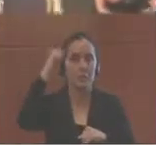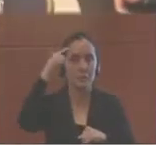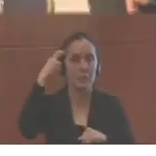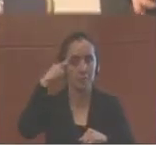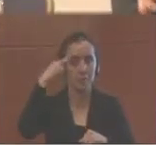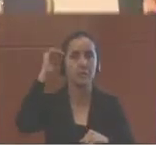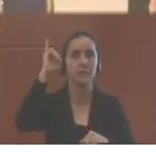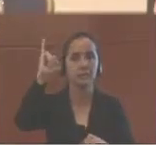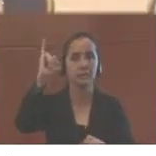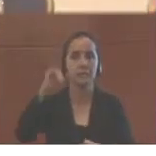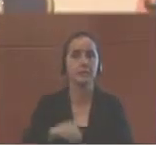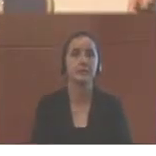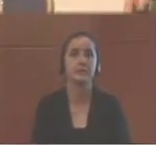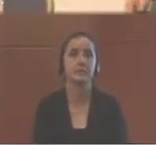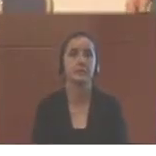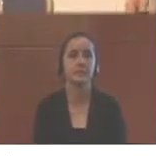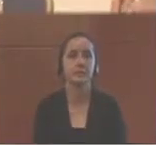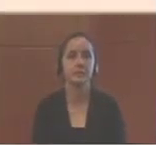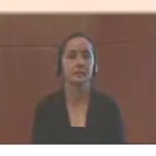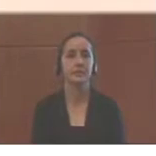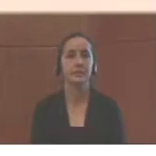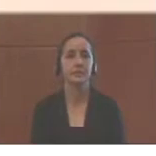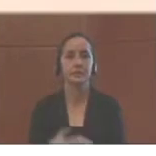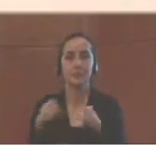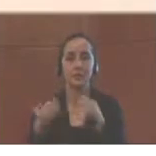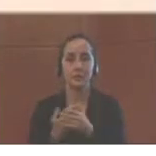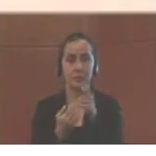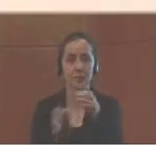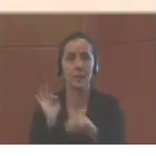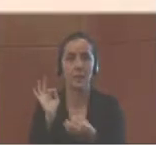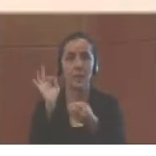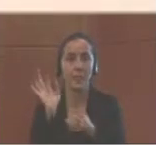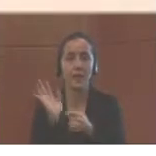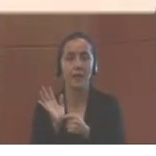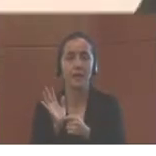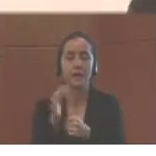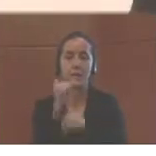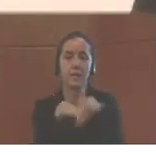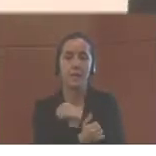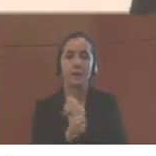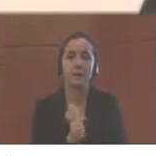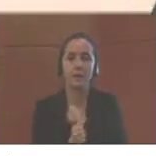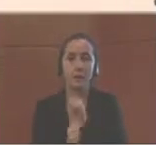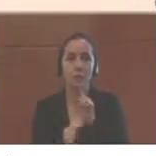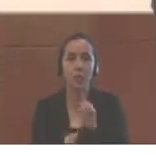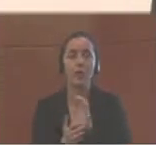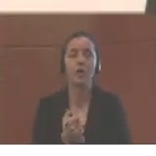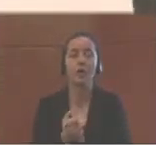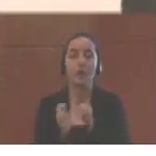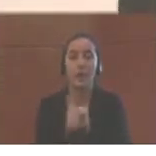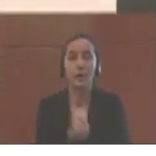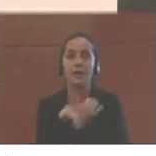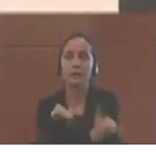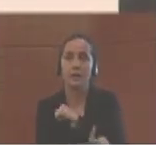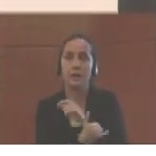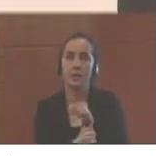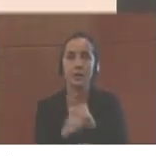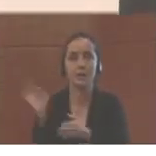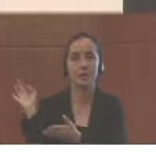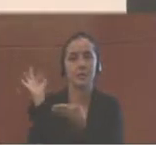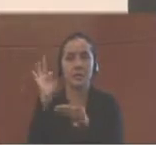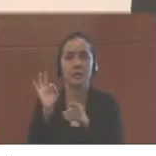Very well, we will continue with Haiti. We have 5 minutes, please, for the country's statements.